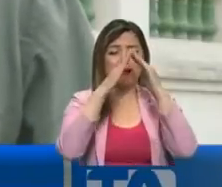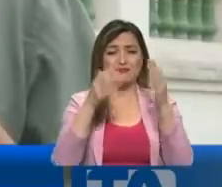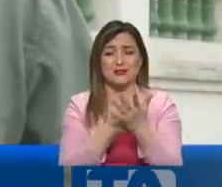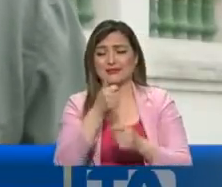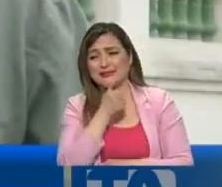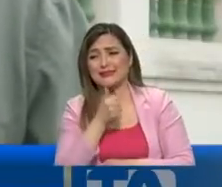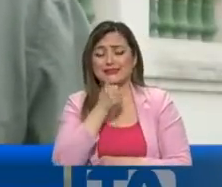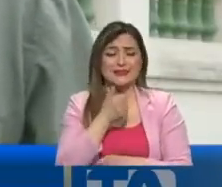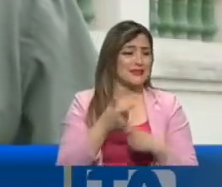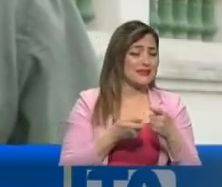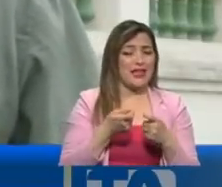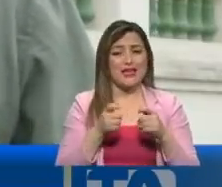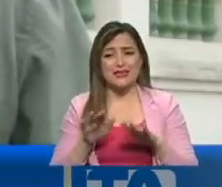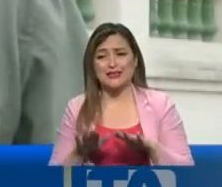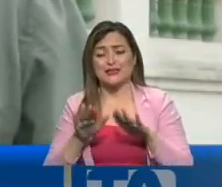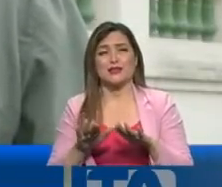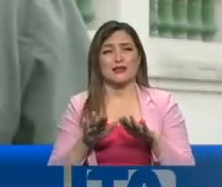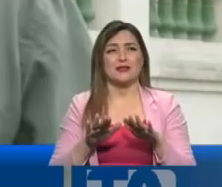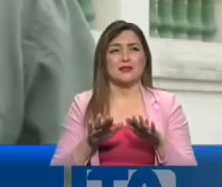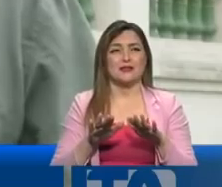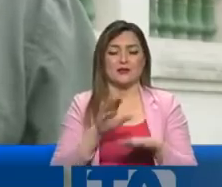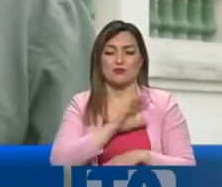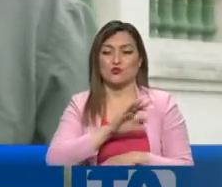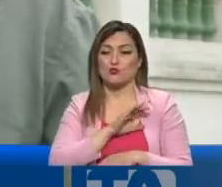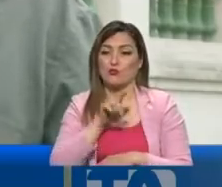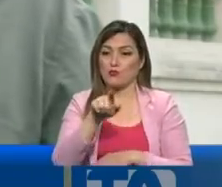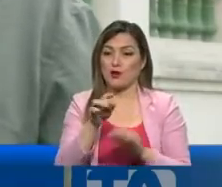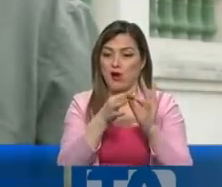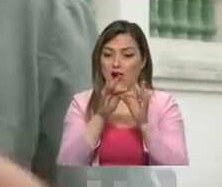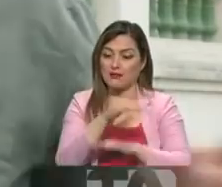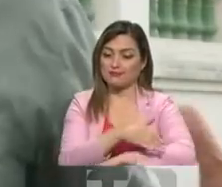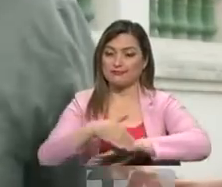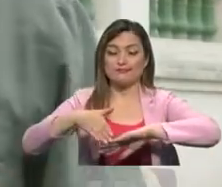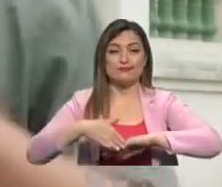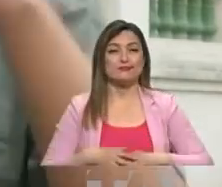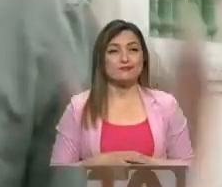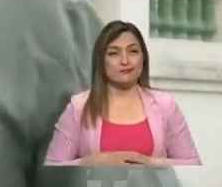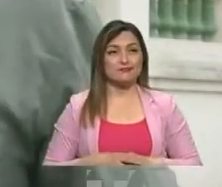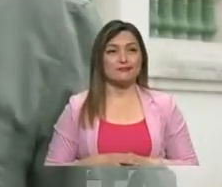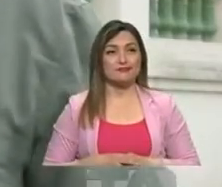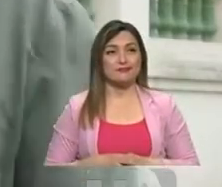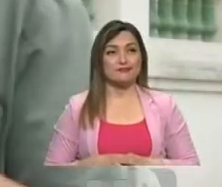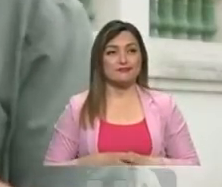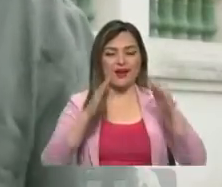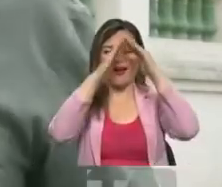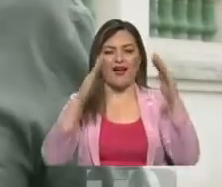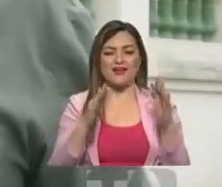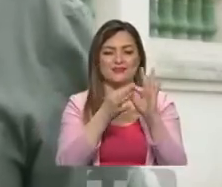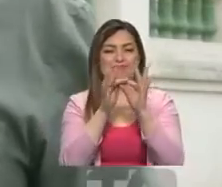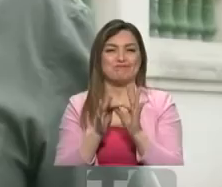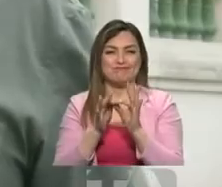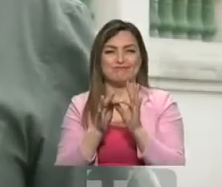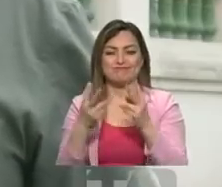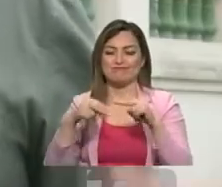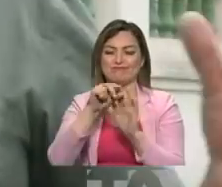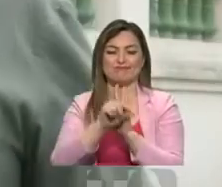que aguantaron y no vendieron, llegaron a un punto en que el municipio anunció que iba a regenerar la calle. Pero muchas casas habían vendido ya a precios